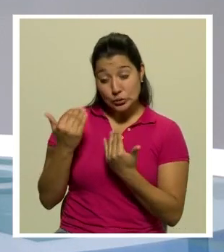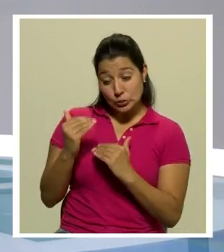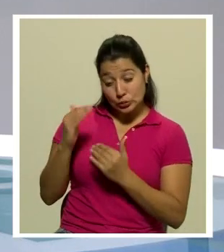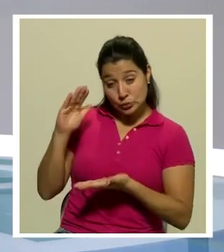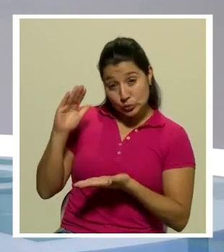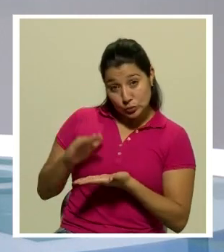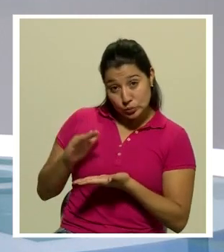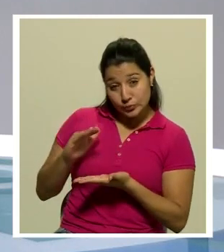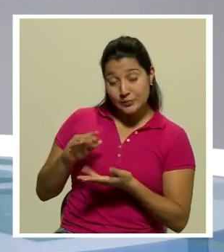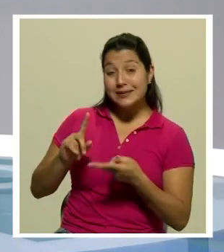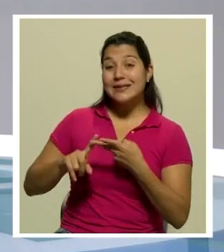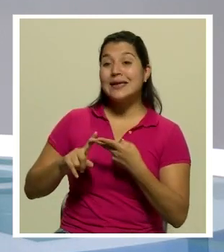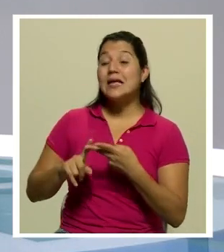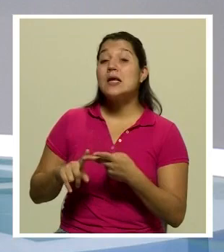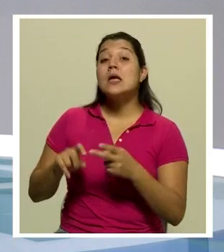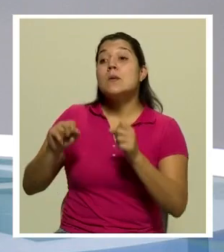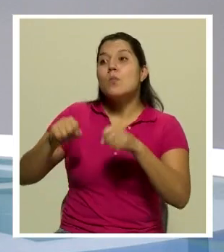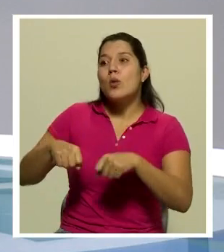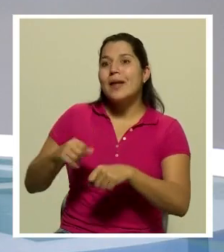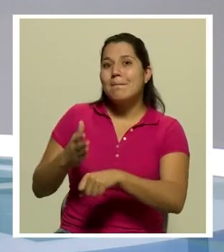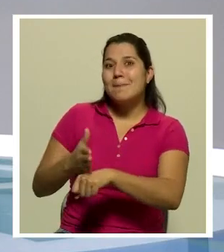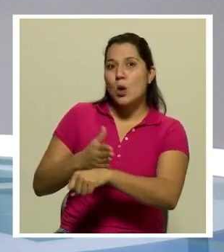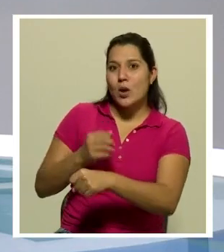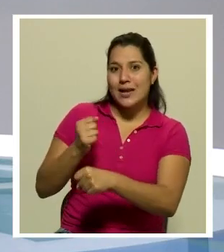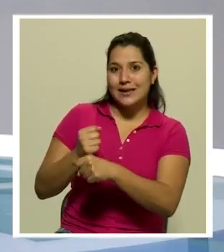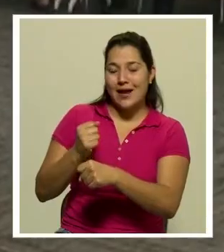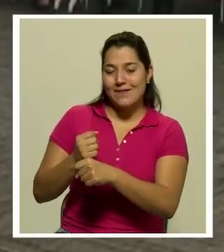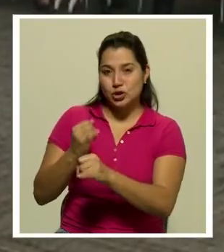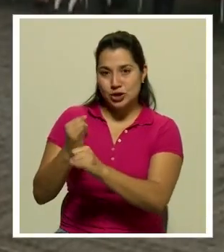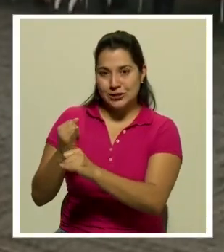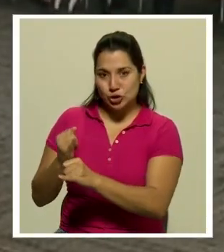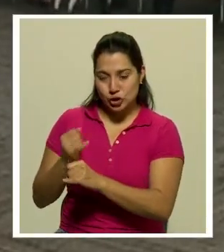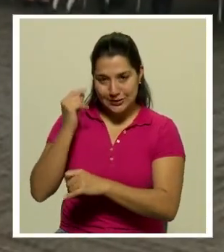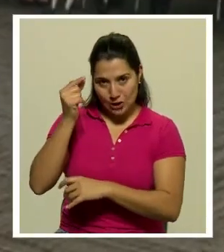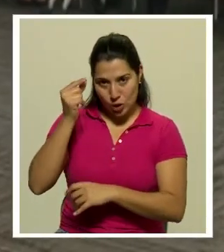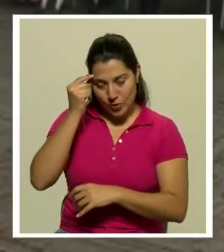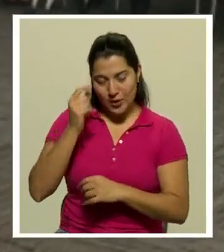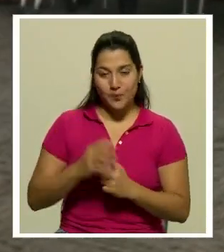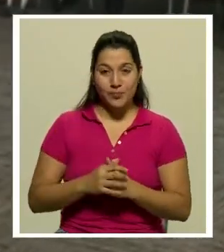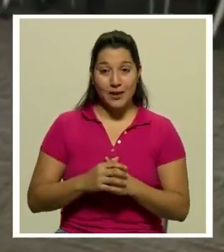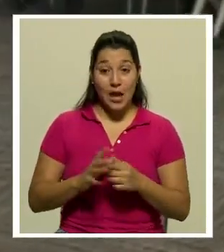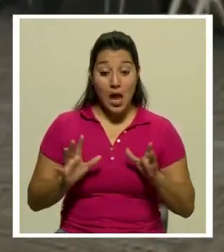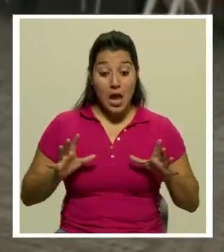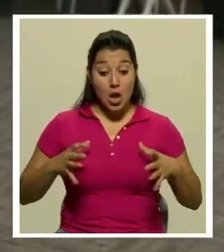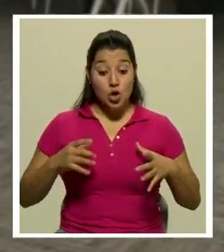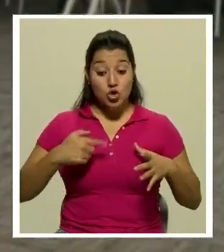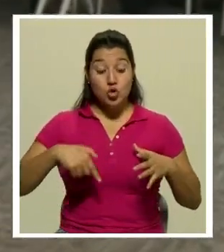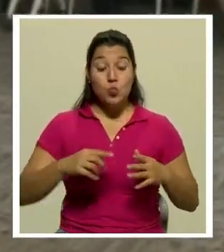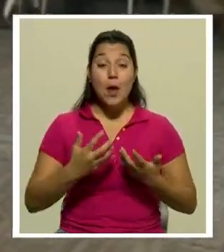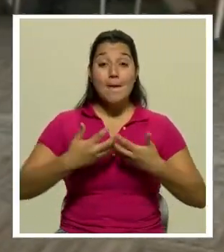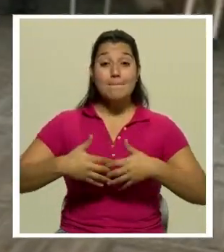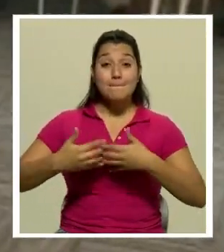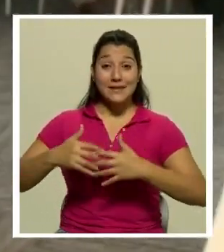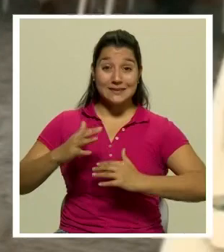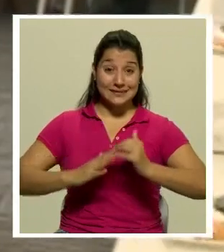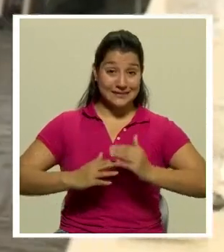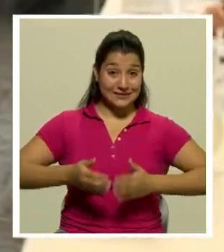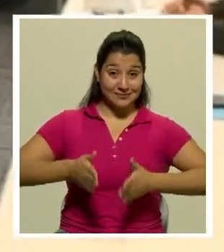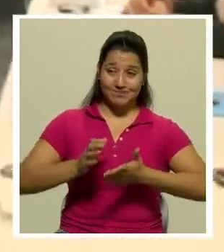la eficiencia del aparato estatal. La Cámara Costarricense de la Construcción